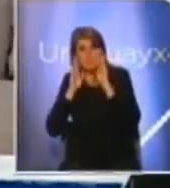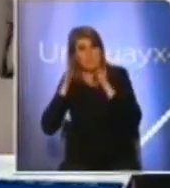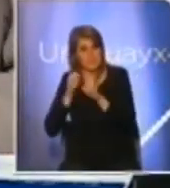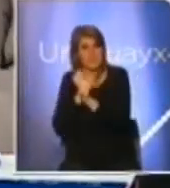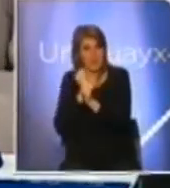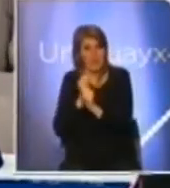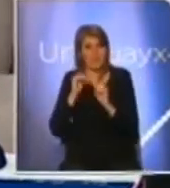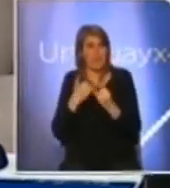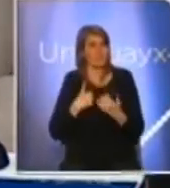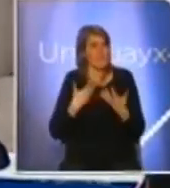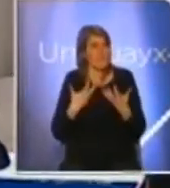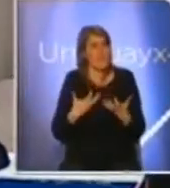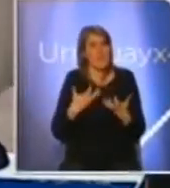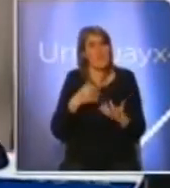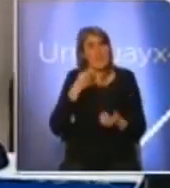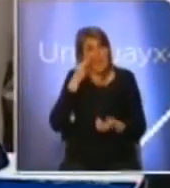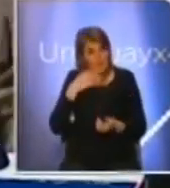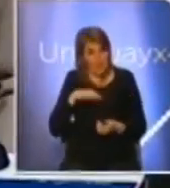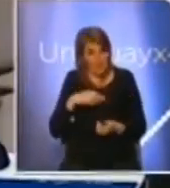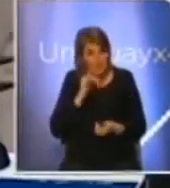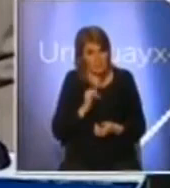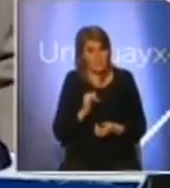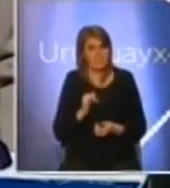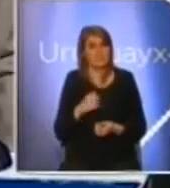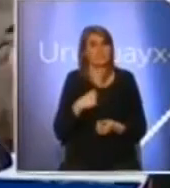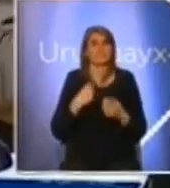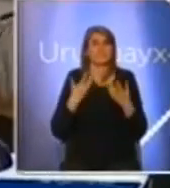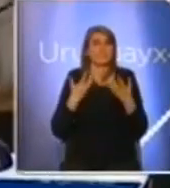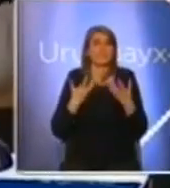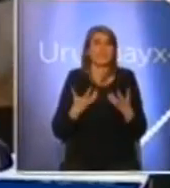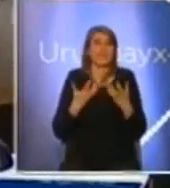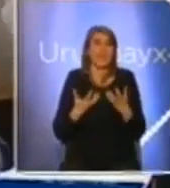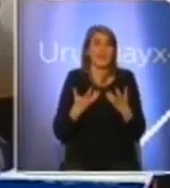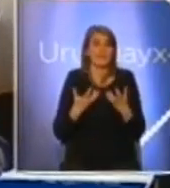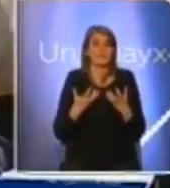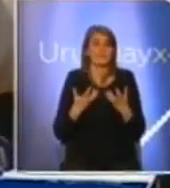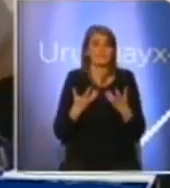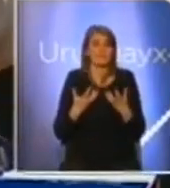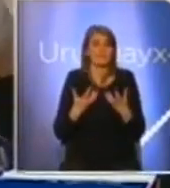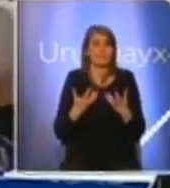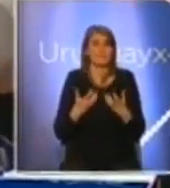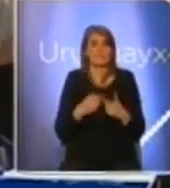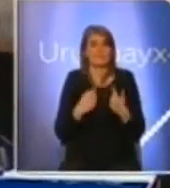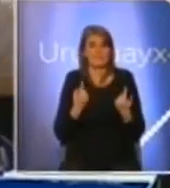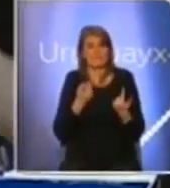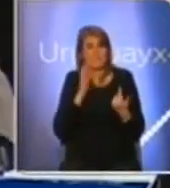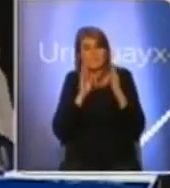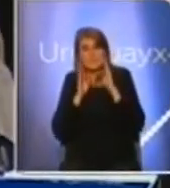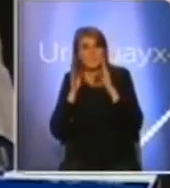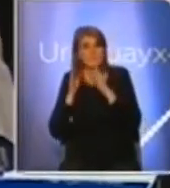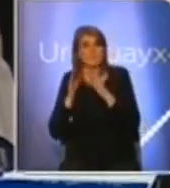queremos hacer mención, pero también queremos, en un enfoque que lleva de respuesta